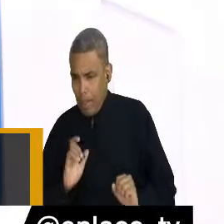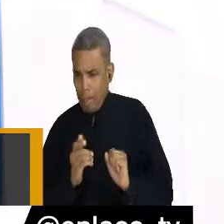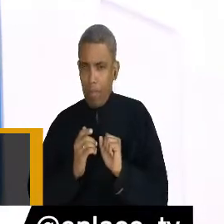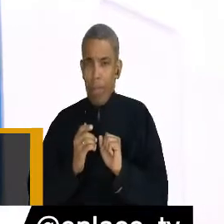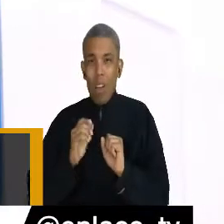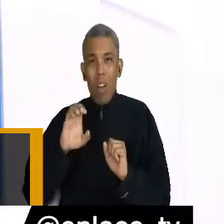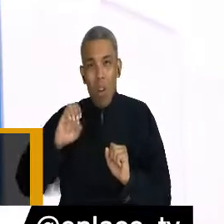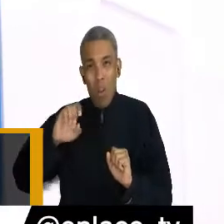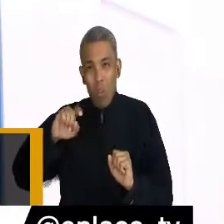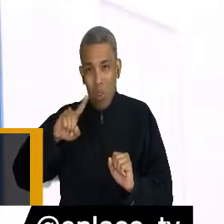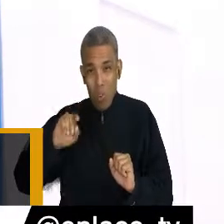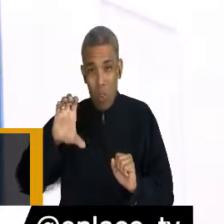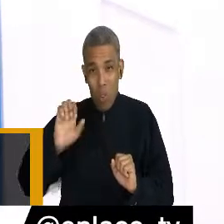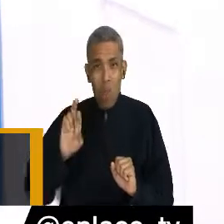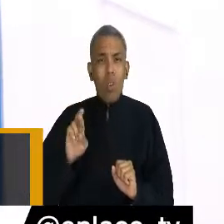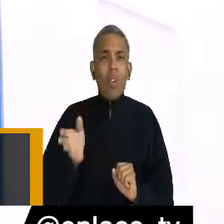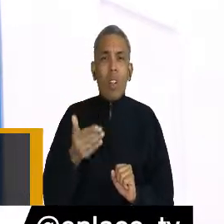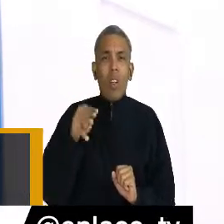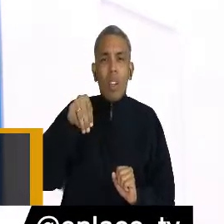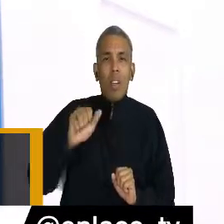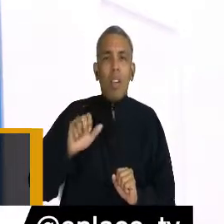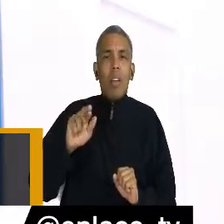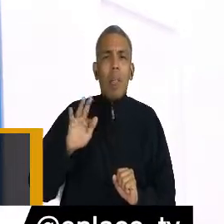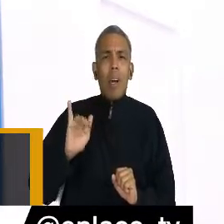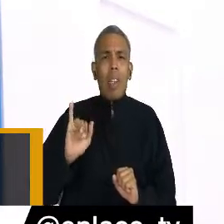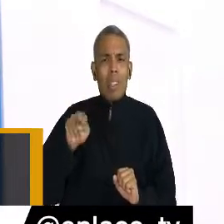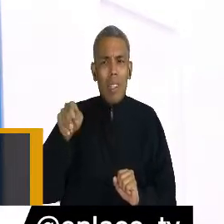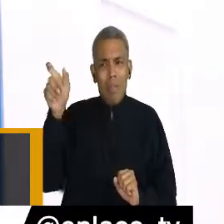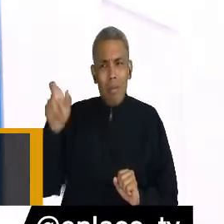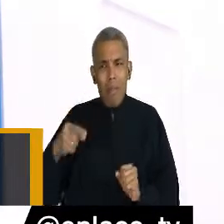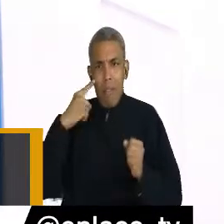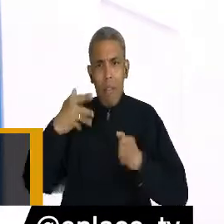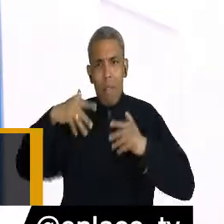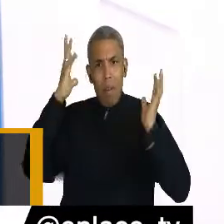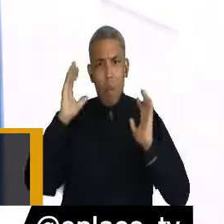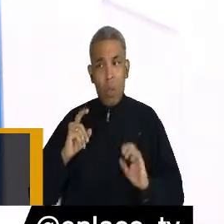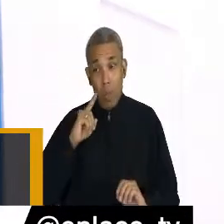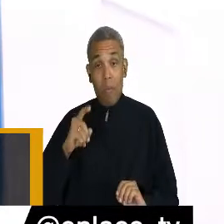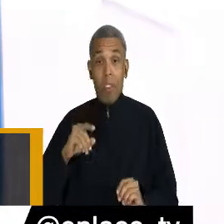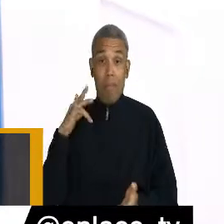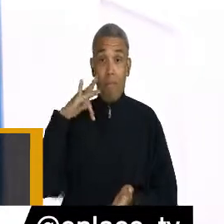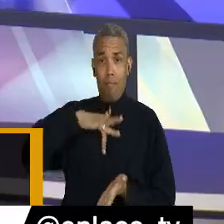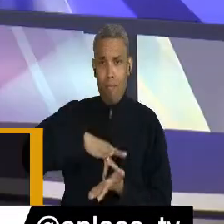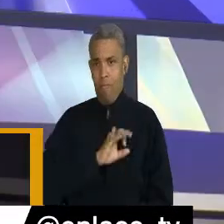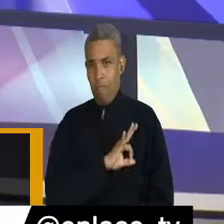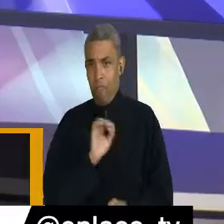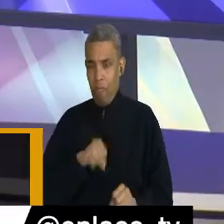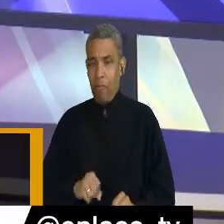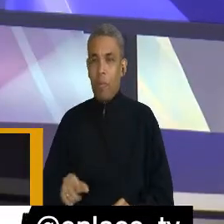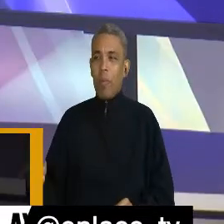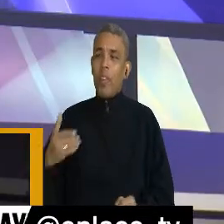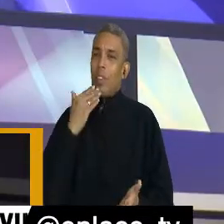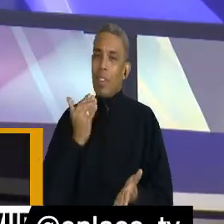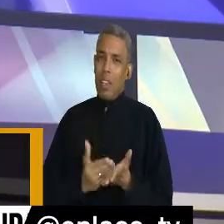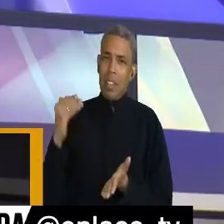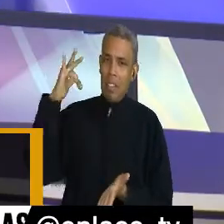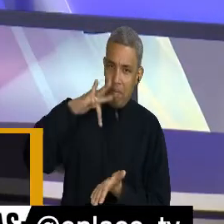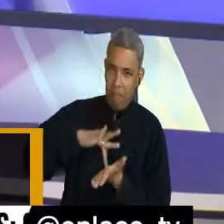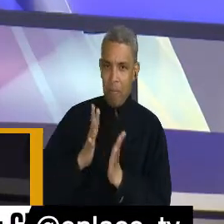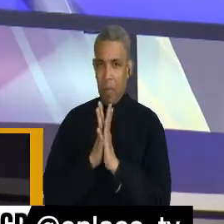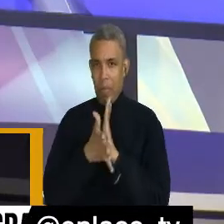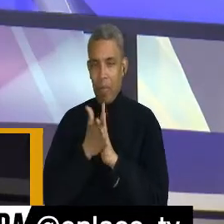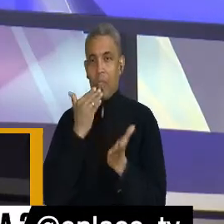el sábado. O sea, tienen todos estos días para que participen. Muy bien, muchísimas gracias a usted por la invitación. Estaremos muy pendientes,